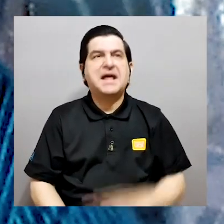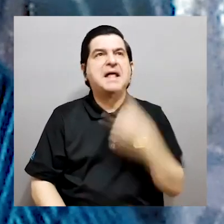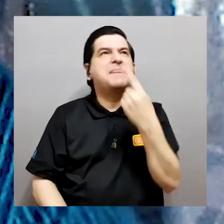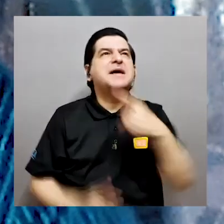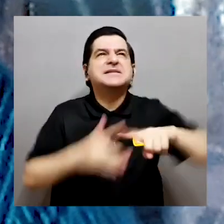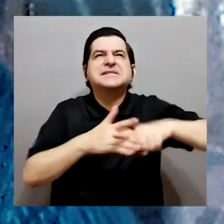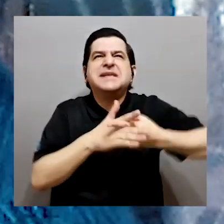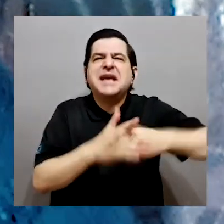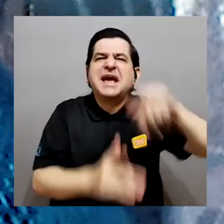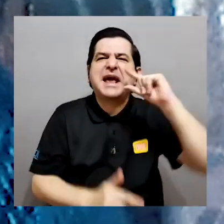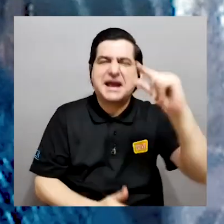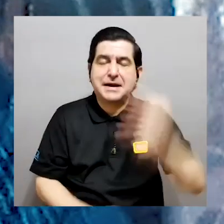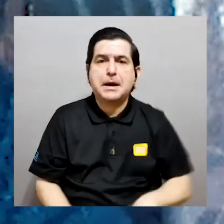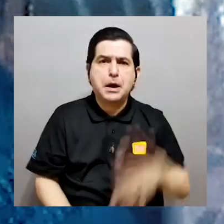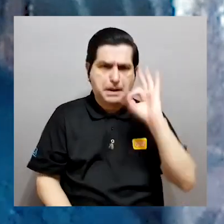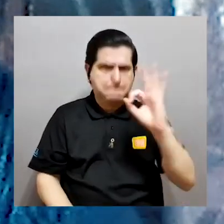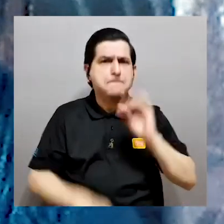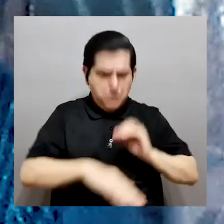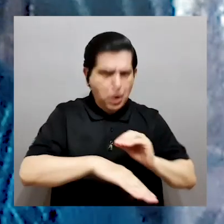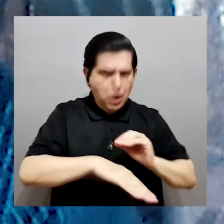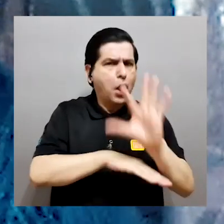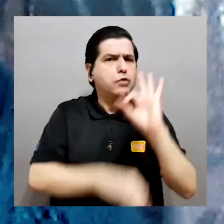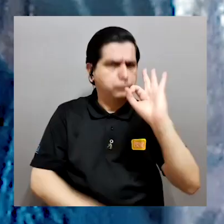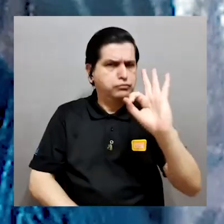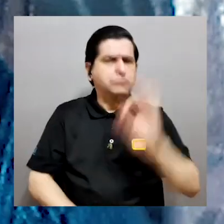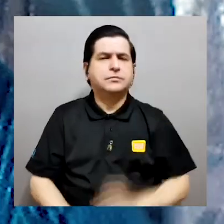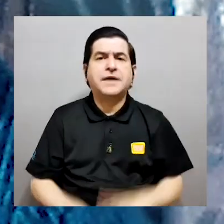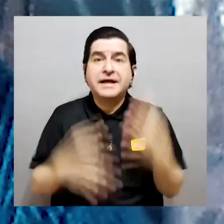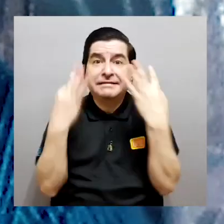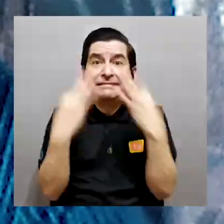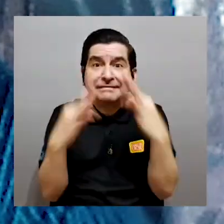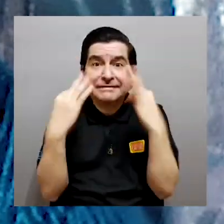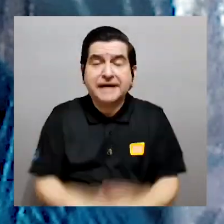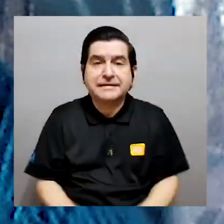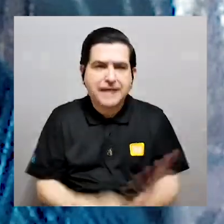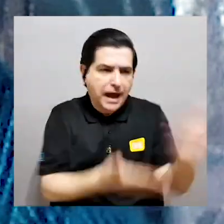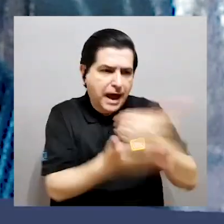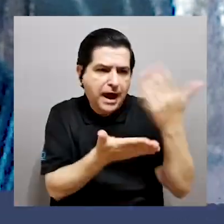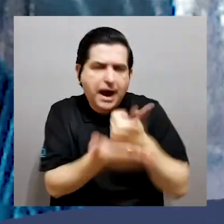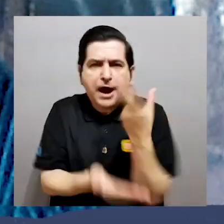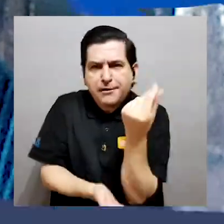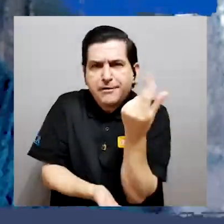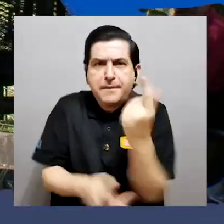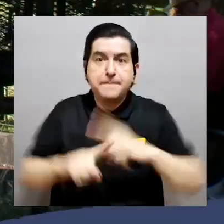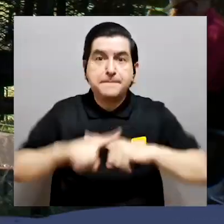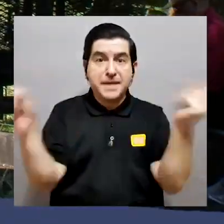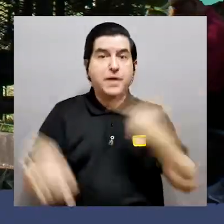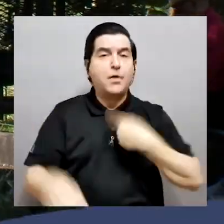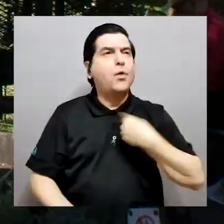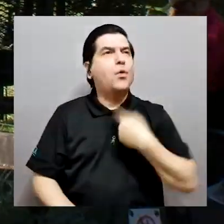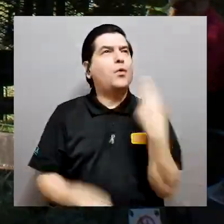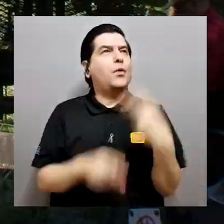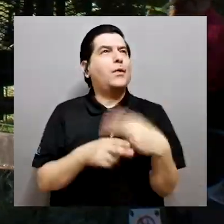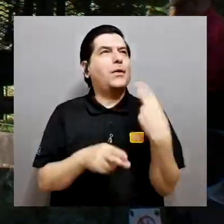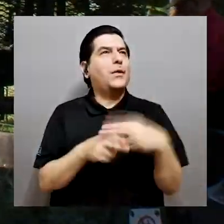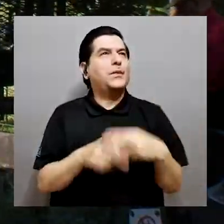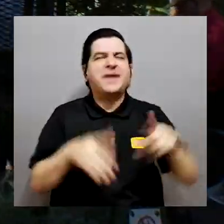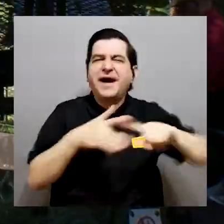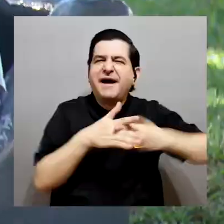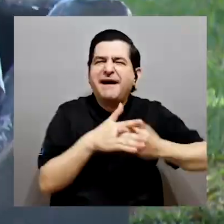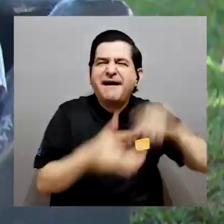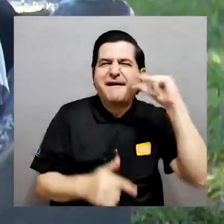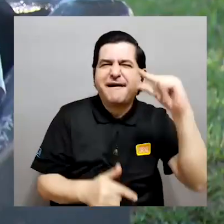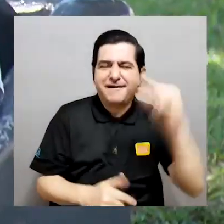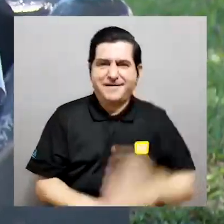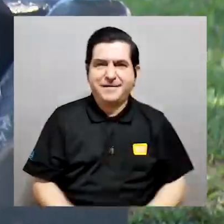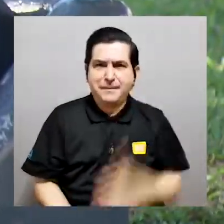Digamos que un parche bien orientado, en el sentido de que trataba de captar recursos, solo que uno lo podría denominar